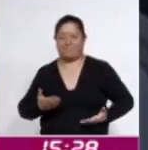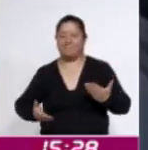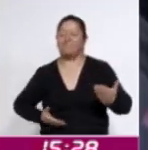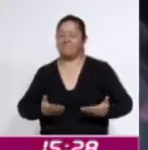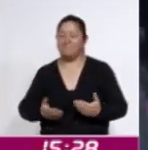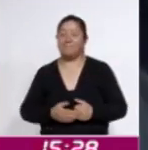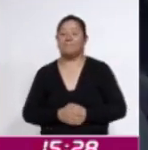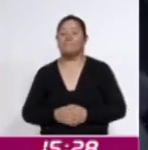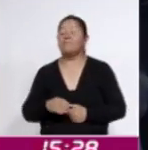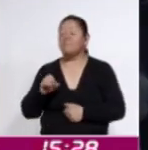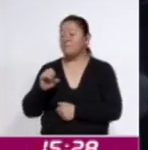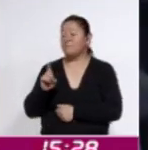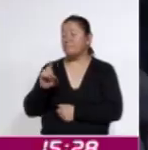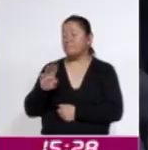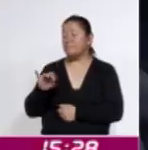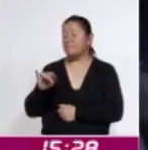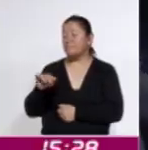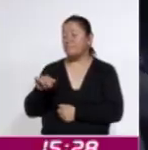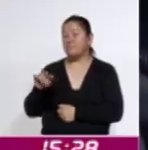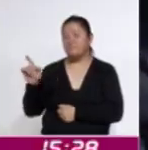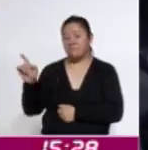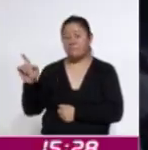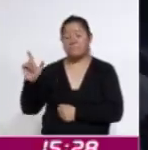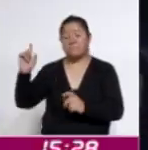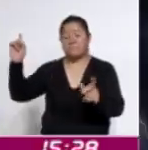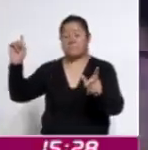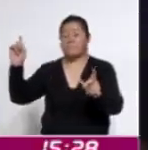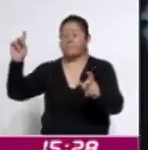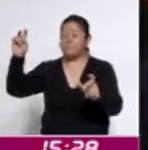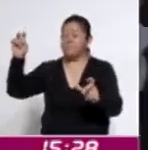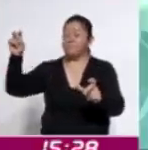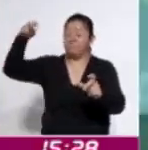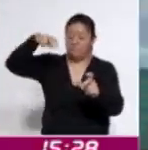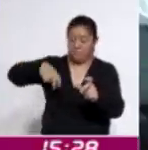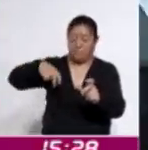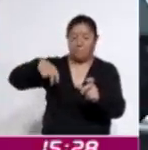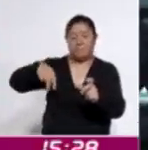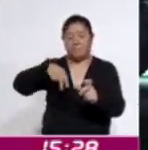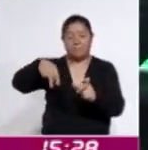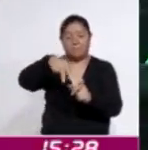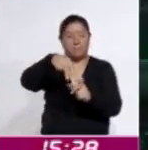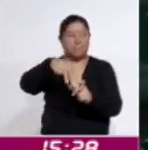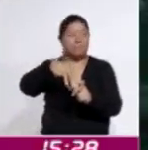su público, descendió del escenario para compartir la alegría con sus fans.